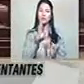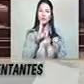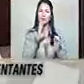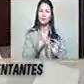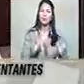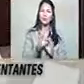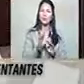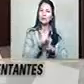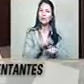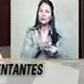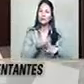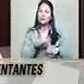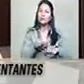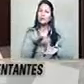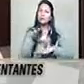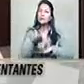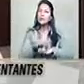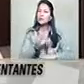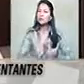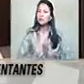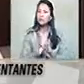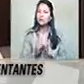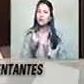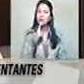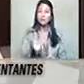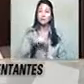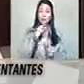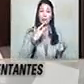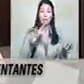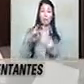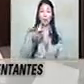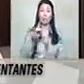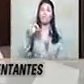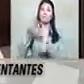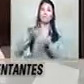motiven para que hubo una mentira, para que los colombianos votaran por el sí. Gracias, señor presidente.